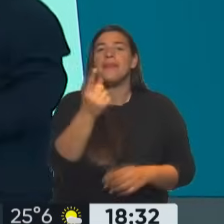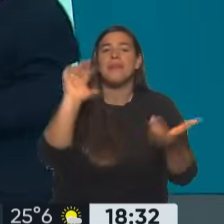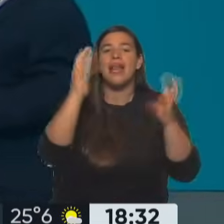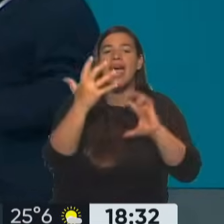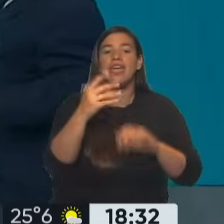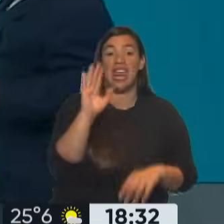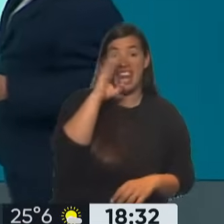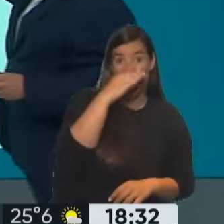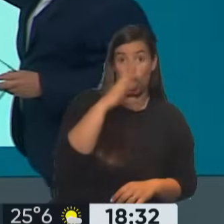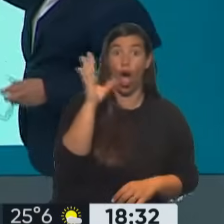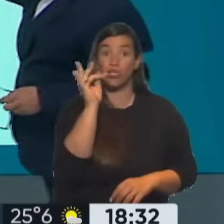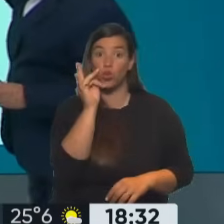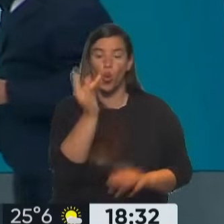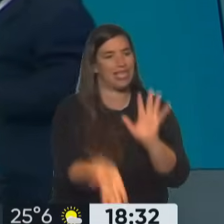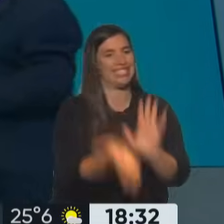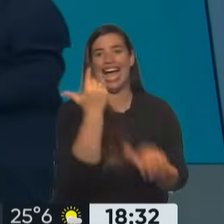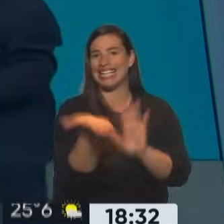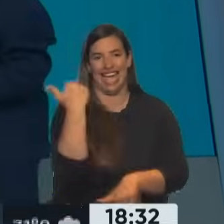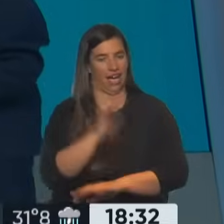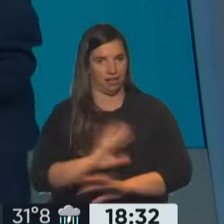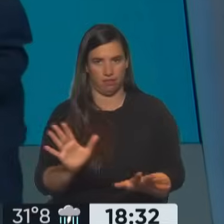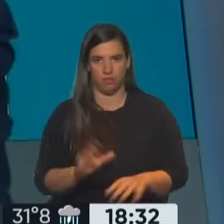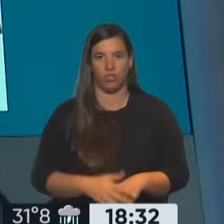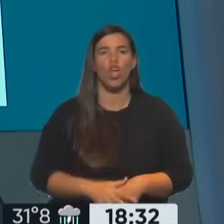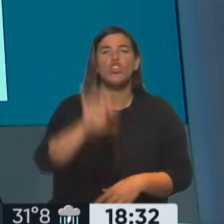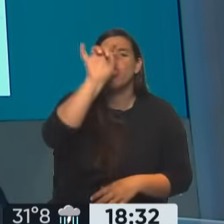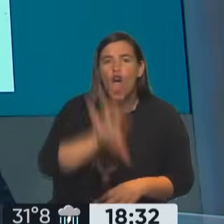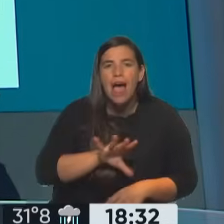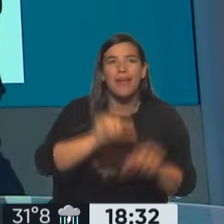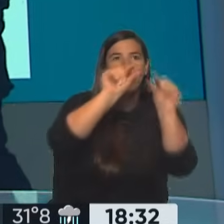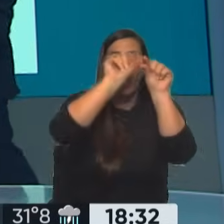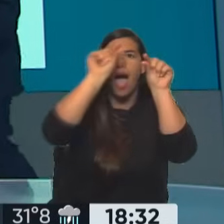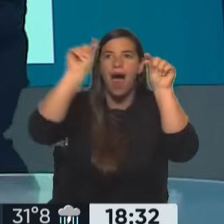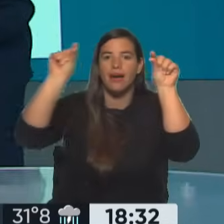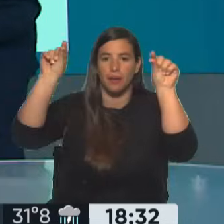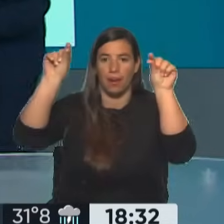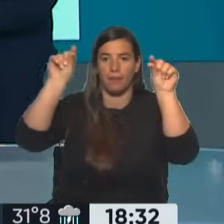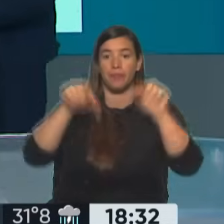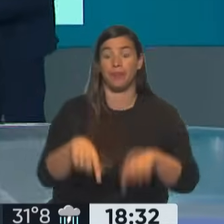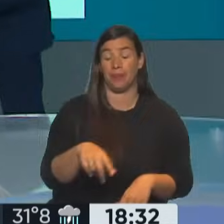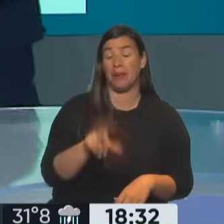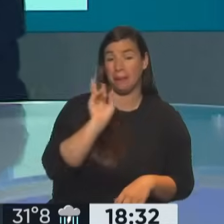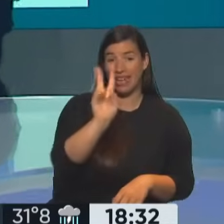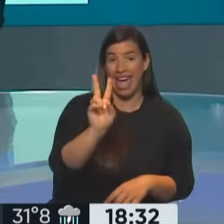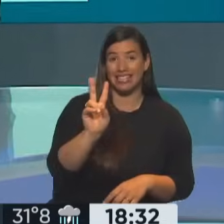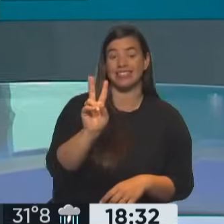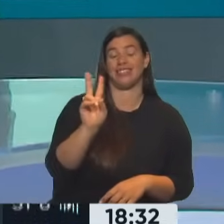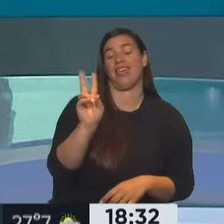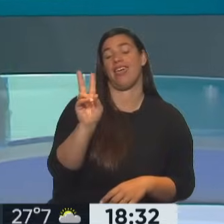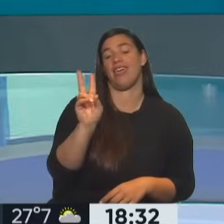saco y te quedás nada más que con el tramito de arriba. Fíjate vos dónde están los tramos más importantes. Verde aquí, Santa Cruz. Verde aquí,